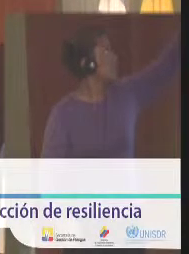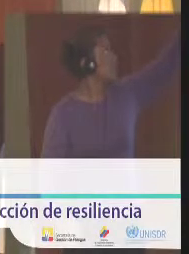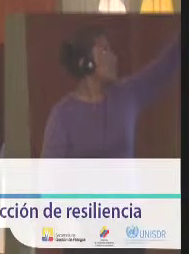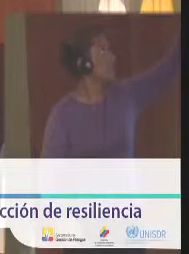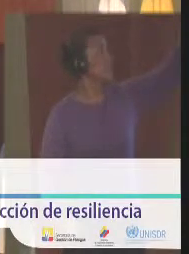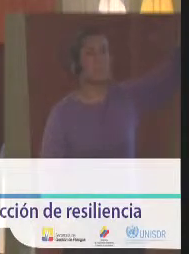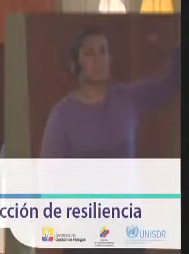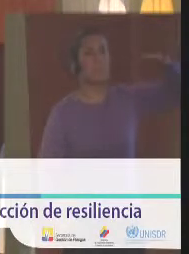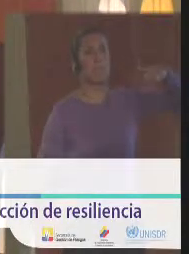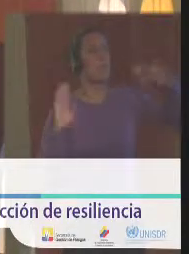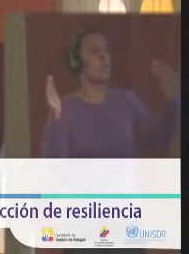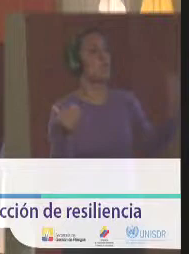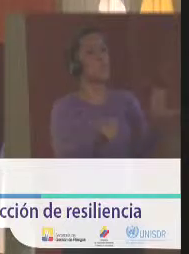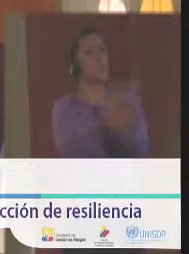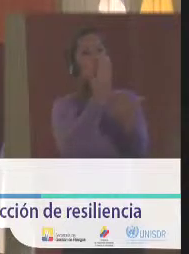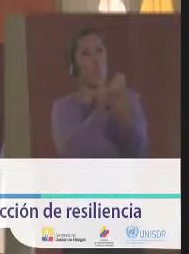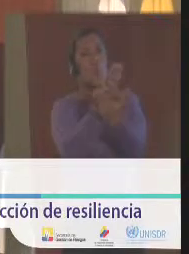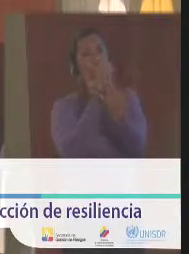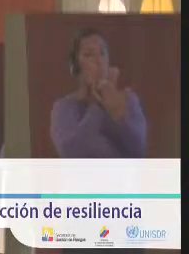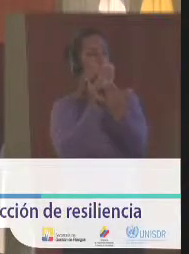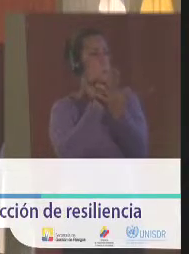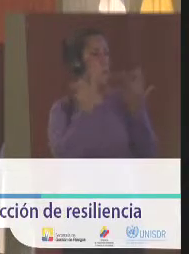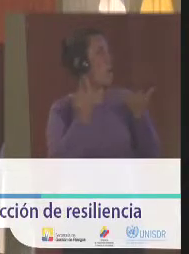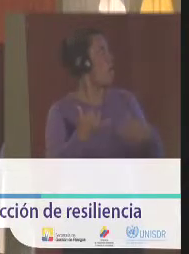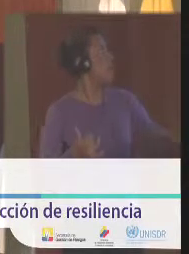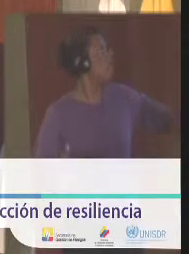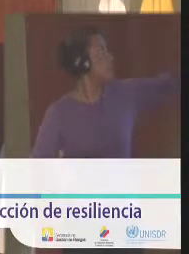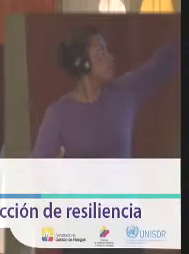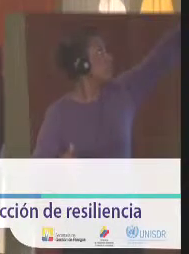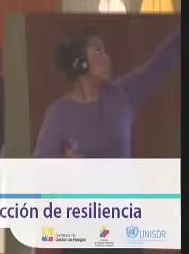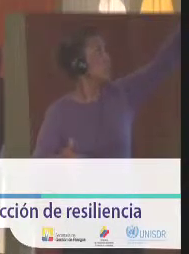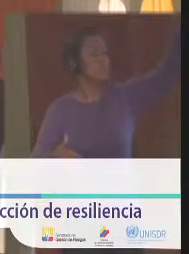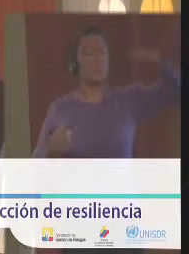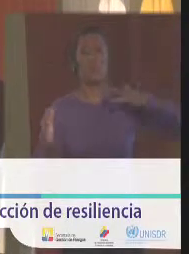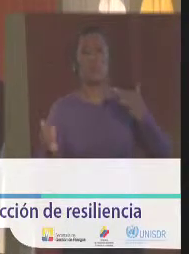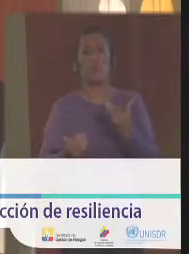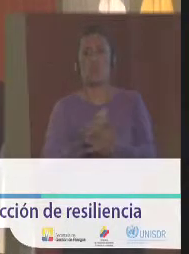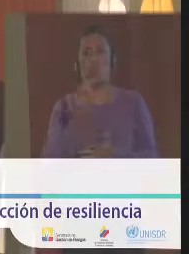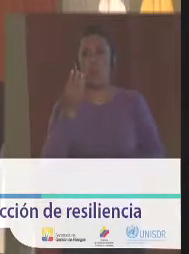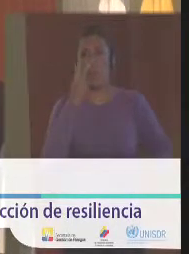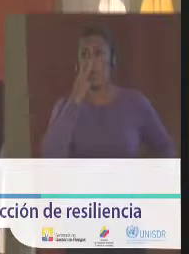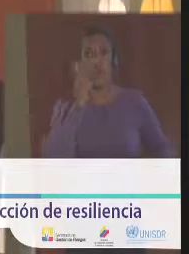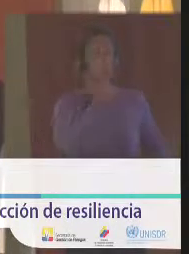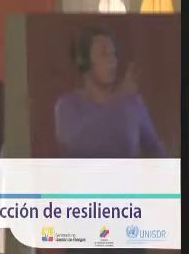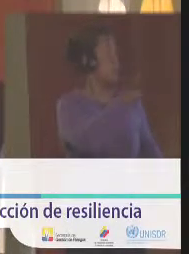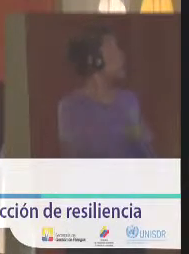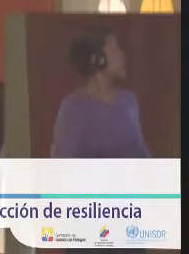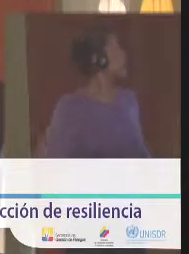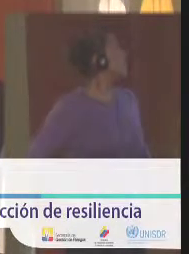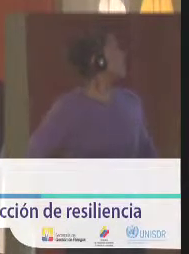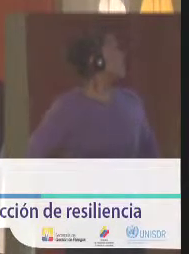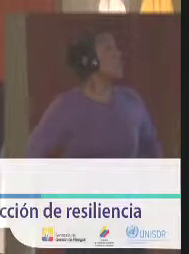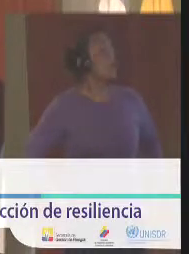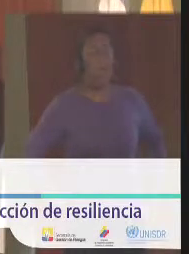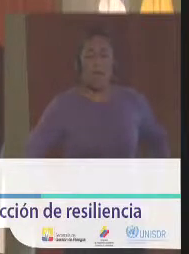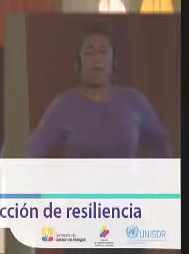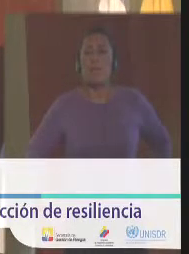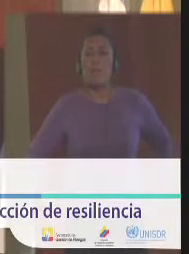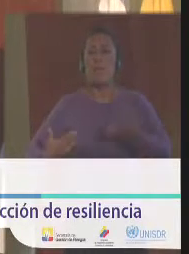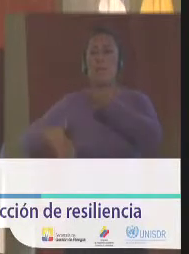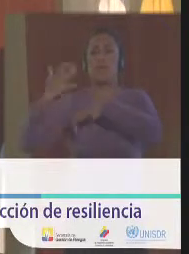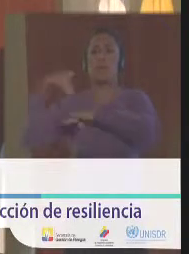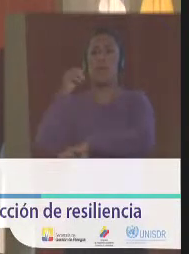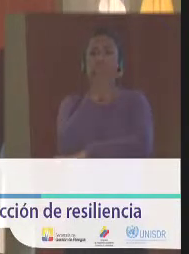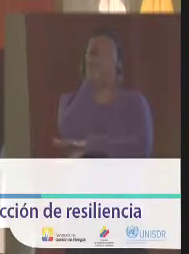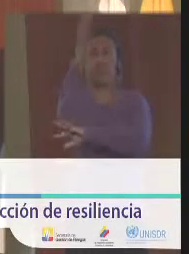zona moderna de la ciudad de Cuenca. En su momento fue un espacio, como ustedes pueden observar, de carácter forestal. Y ese